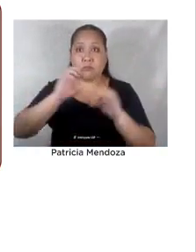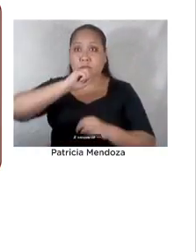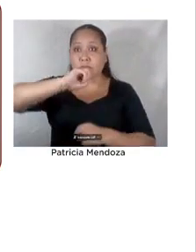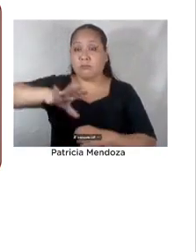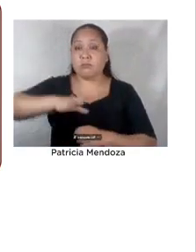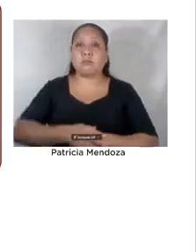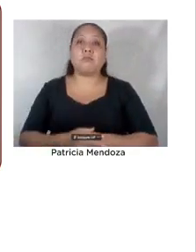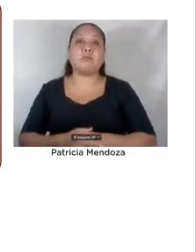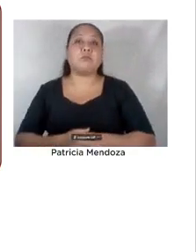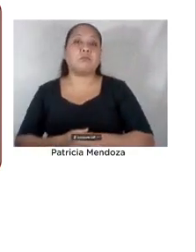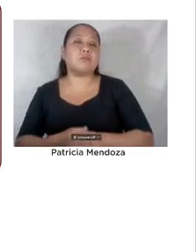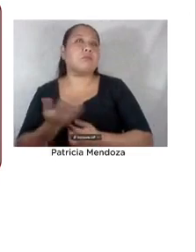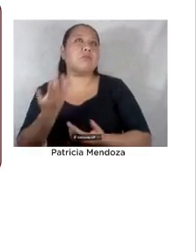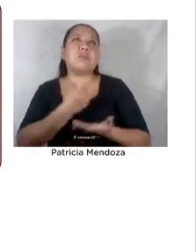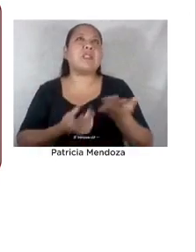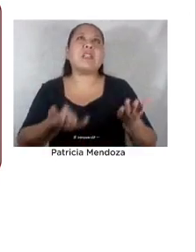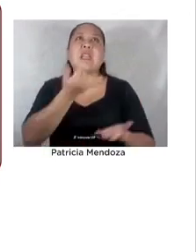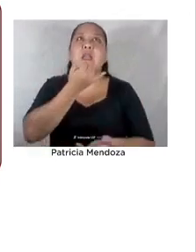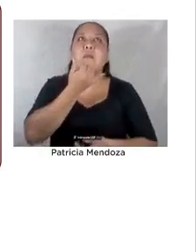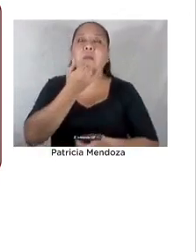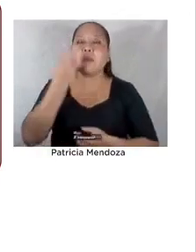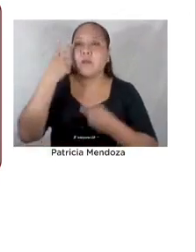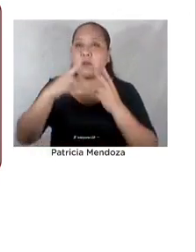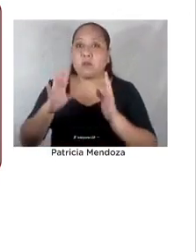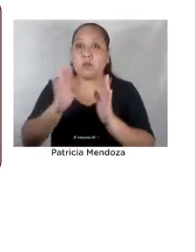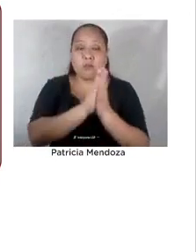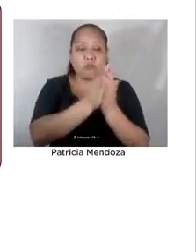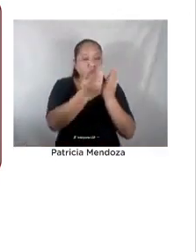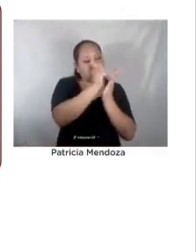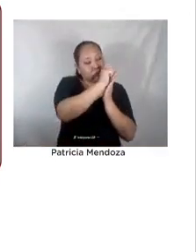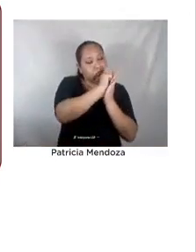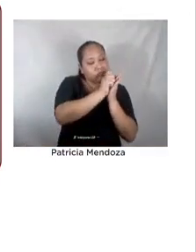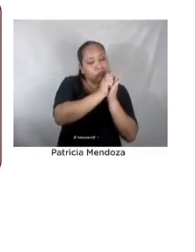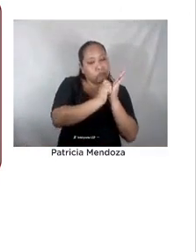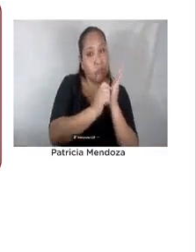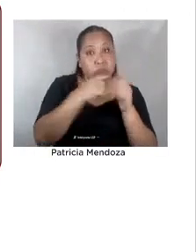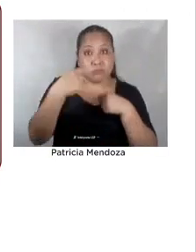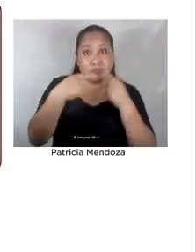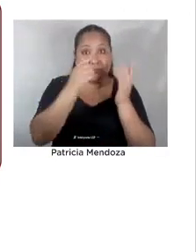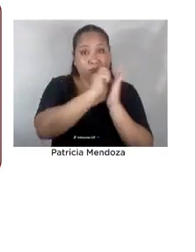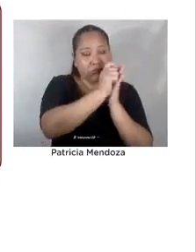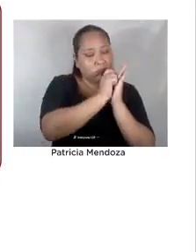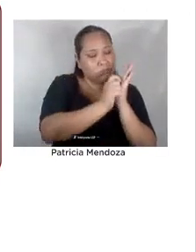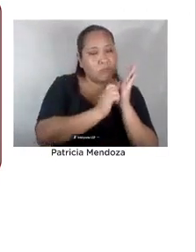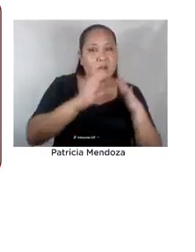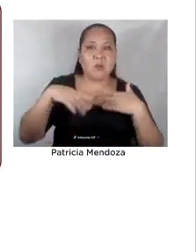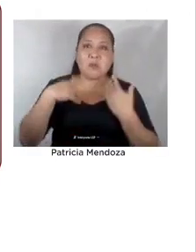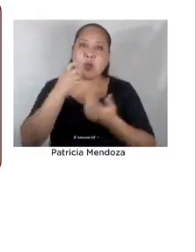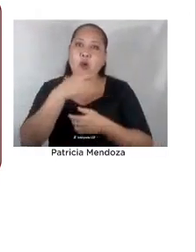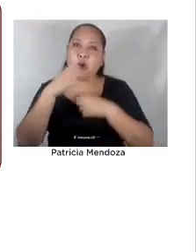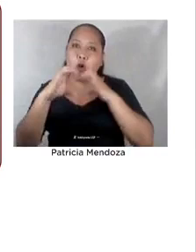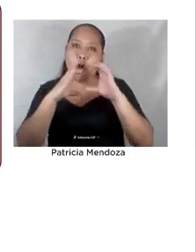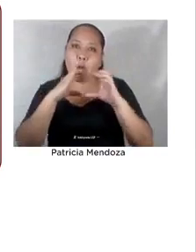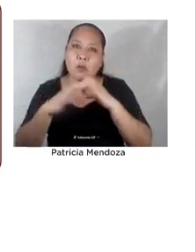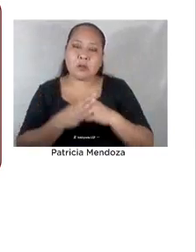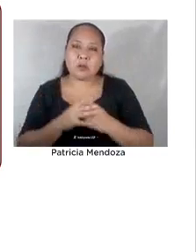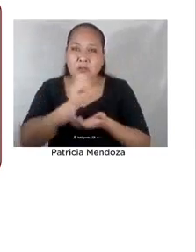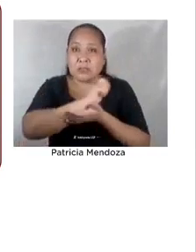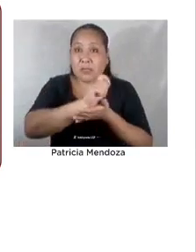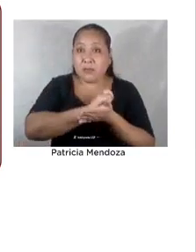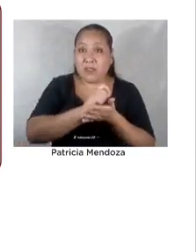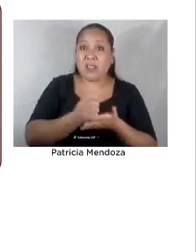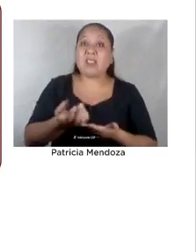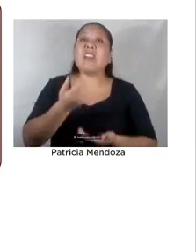nos sucede, llevemos un diario de pronto, y podamos conversar y anotar aquellas cosas que nos está